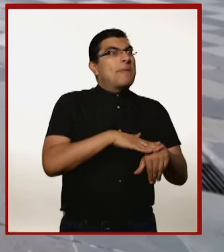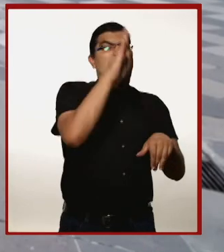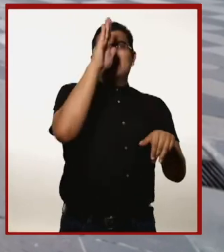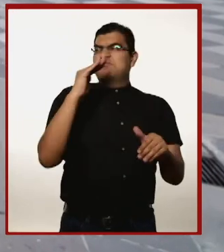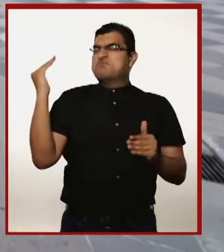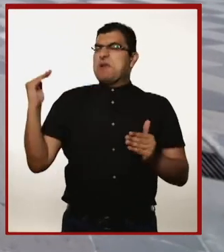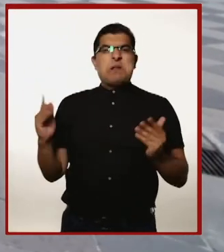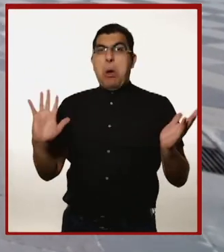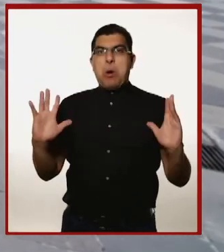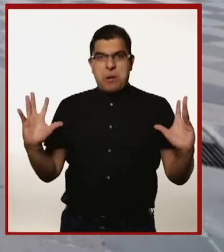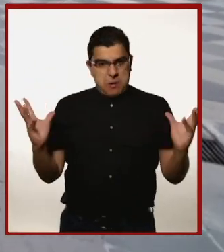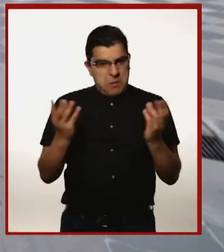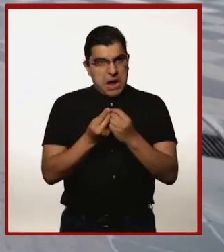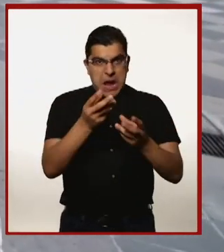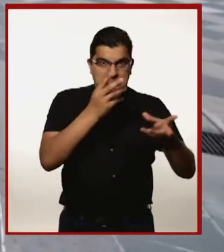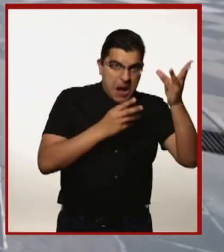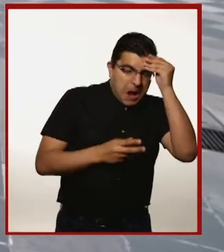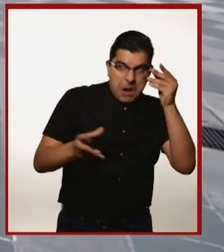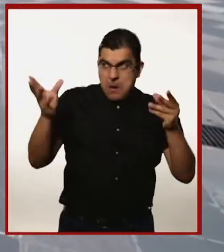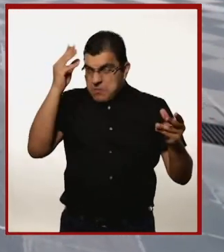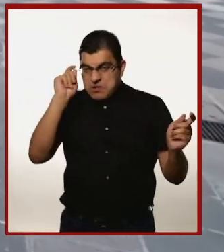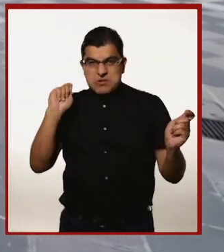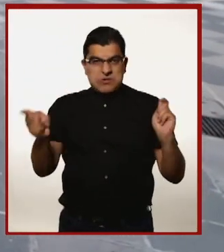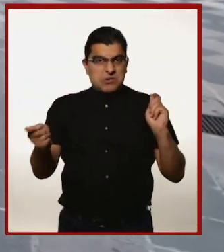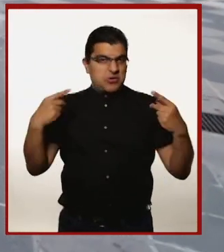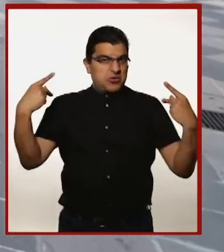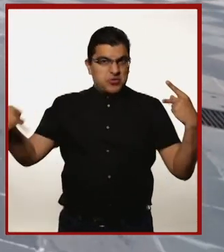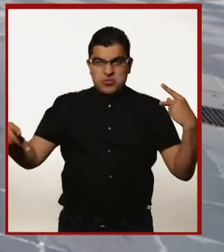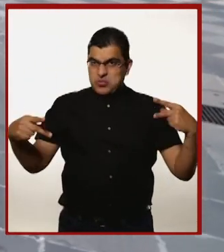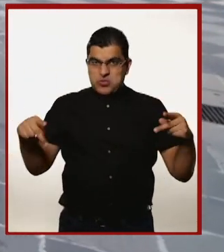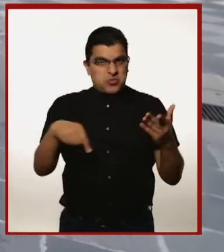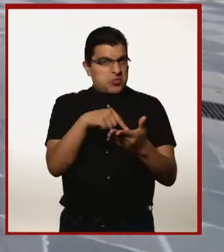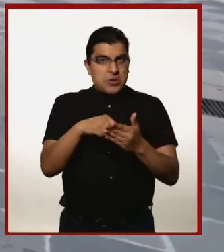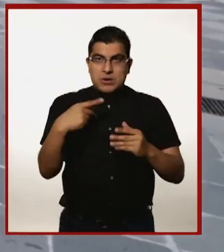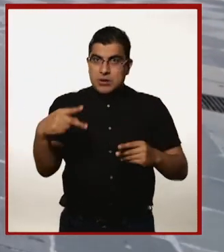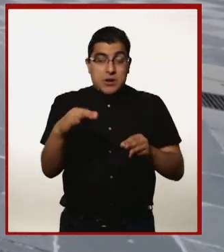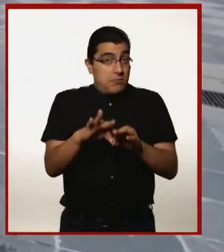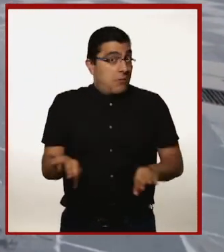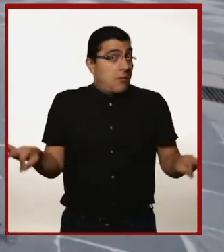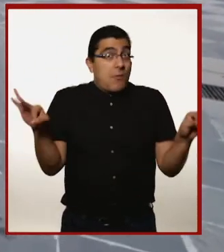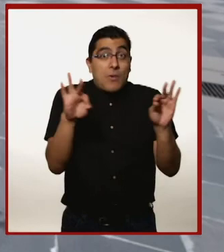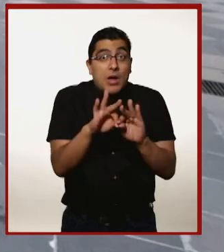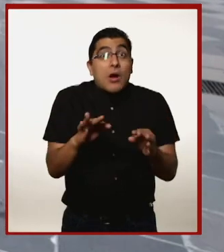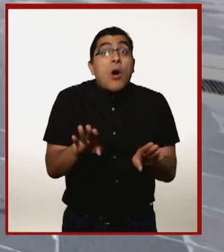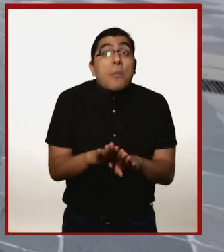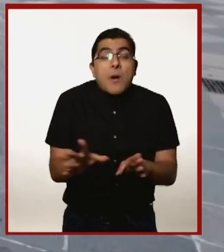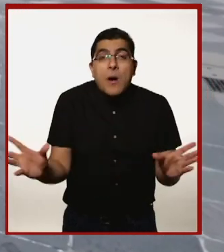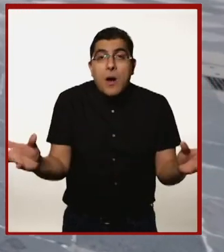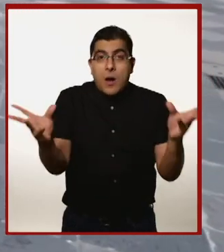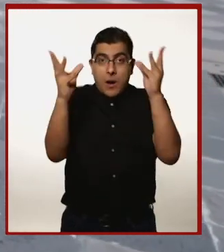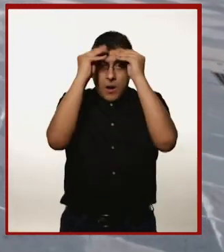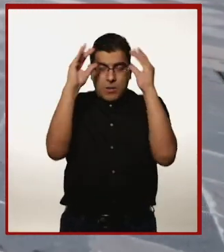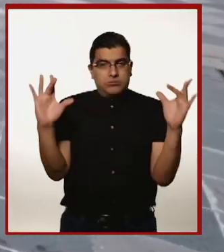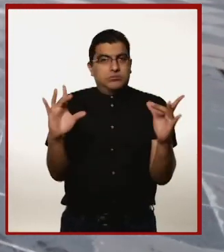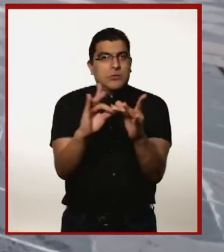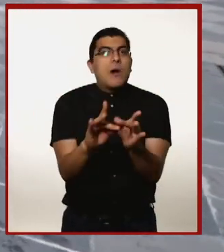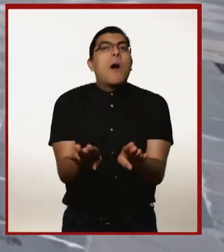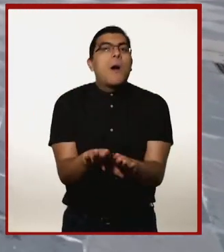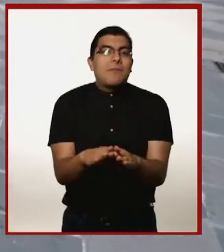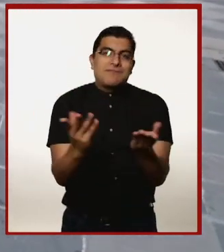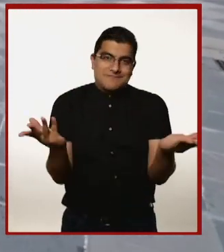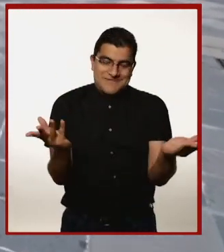comparar dónde se aprende más. Los tipos de aprendizaje son propios de cada espacio y lo importante en realidad es cómo los